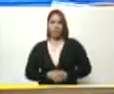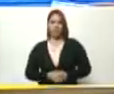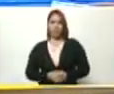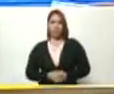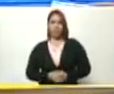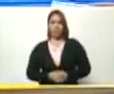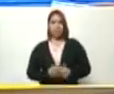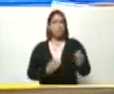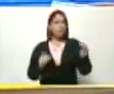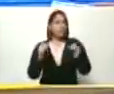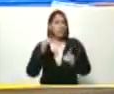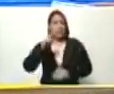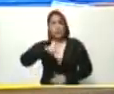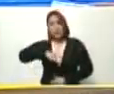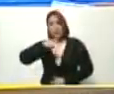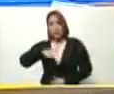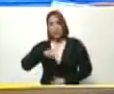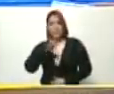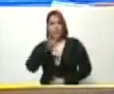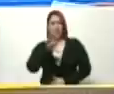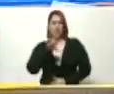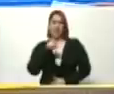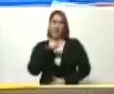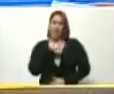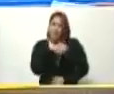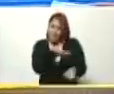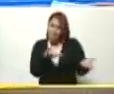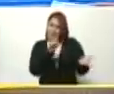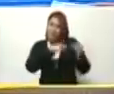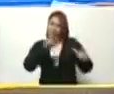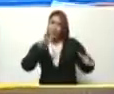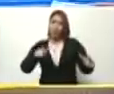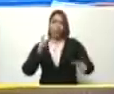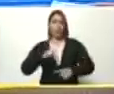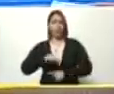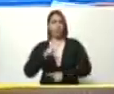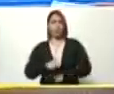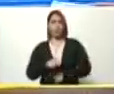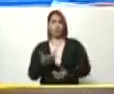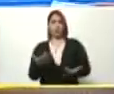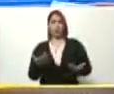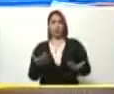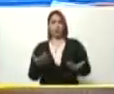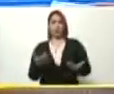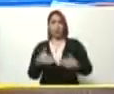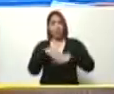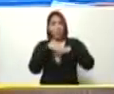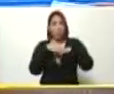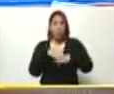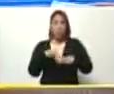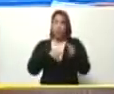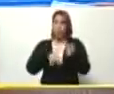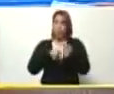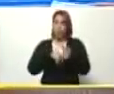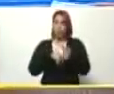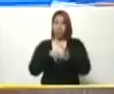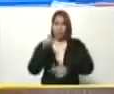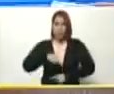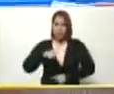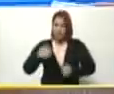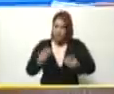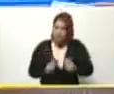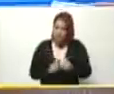de mayor necesidad del país, que son los que necesitan, valga la redundancia, son los que necesitan el